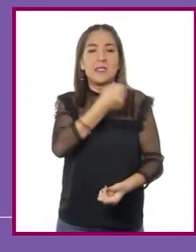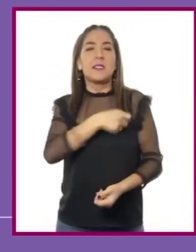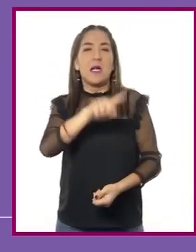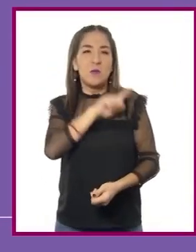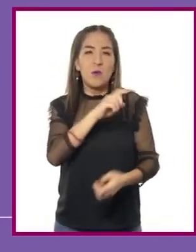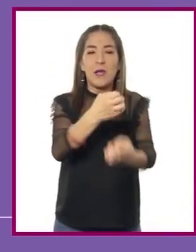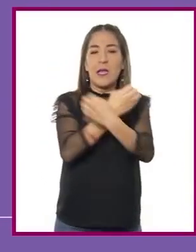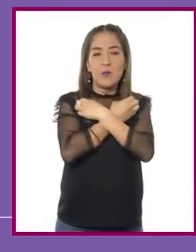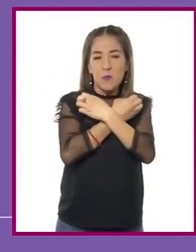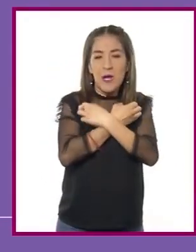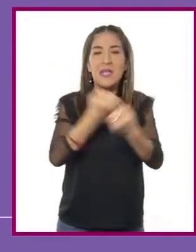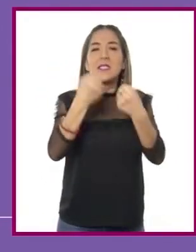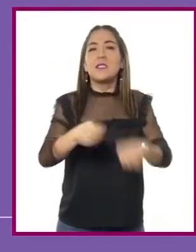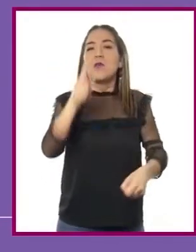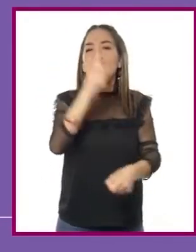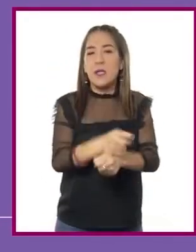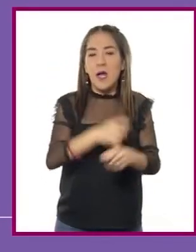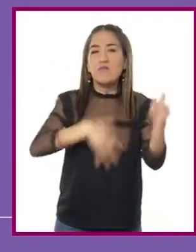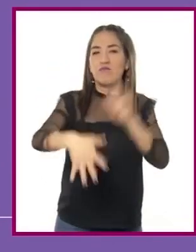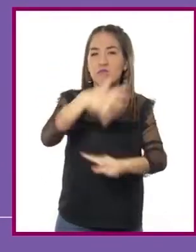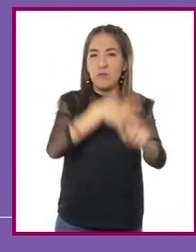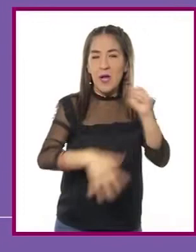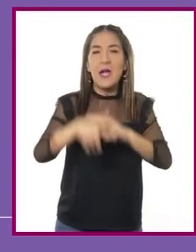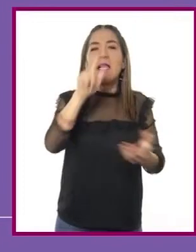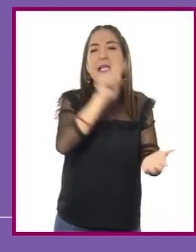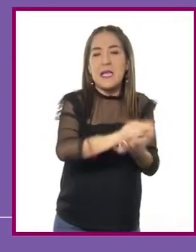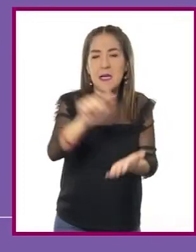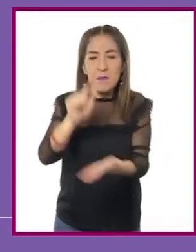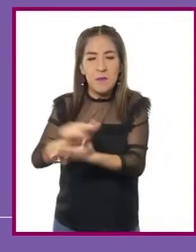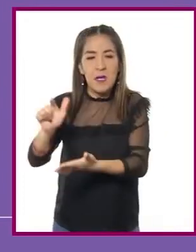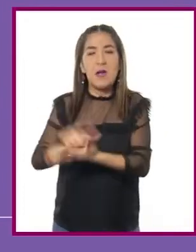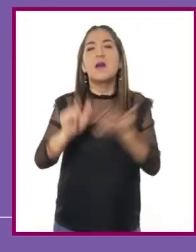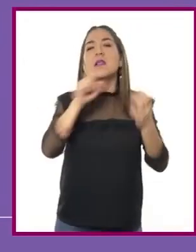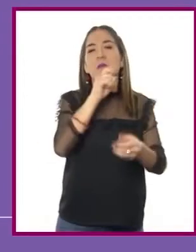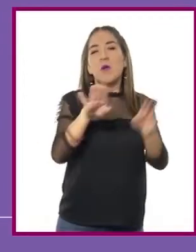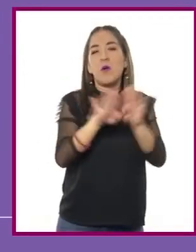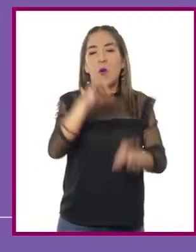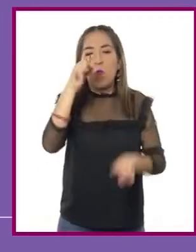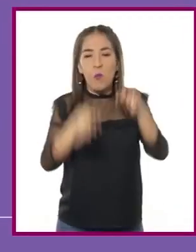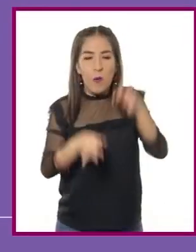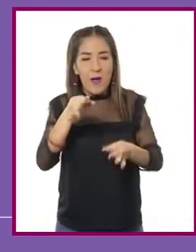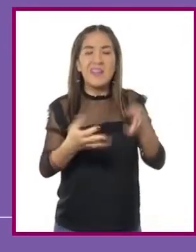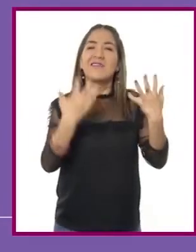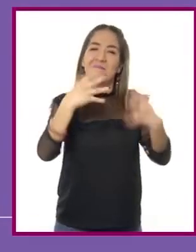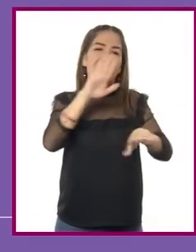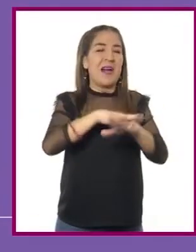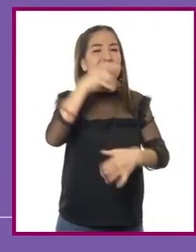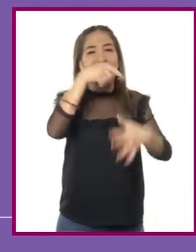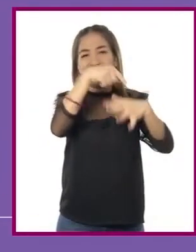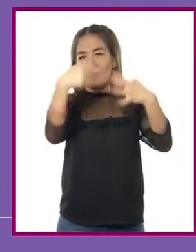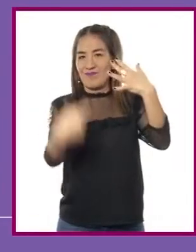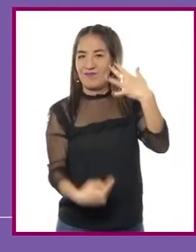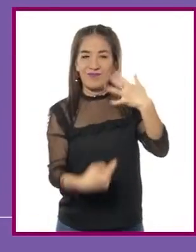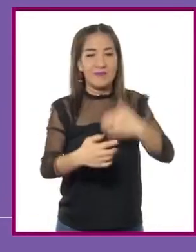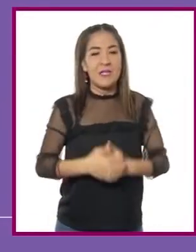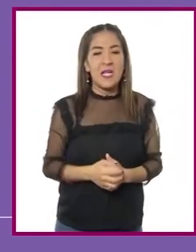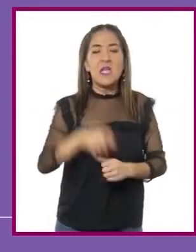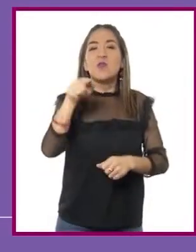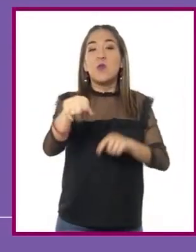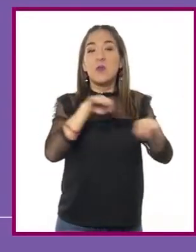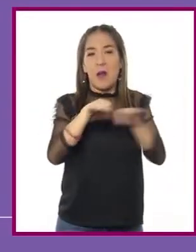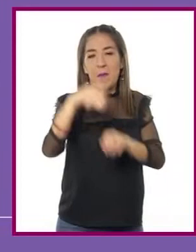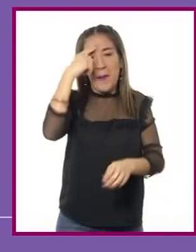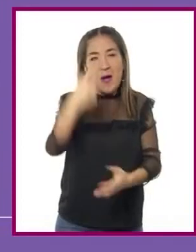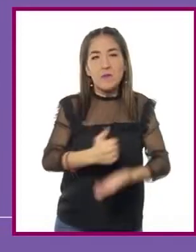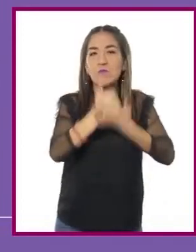educación, seguridad pública, mantenimiento o impartición de justicia, entre otras. Su labor beneficia a